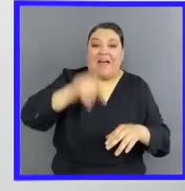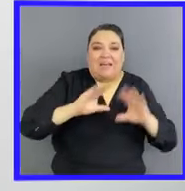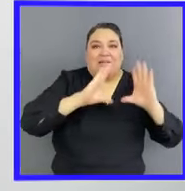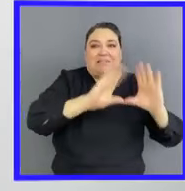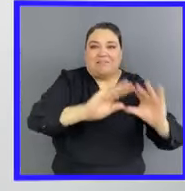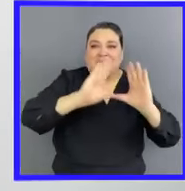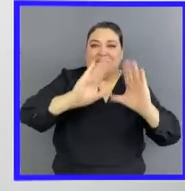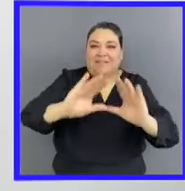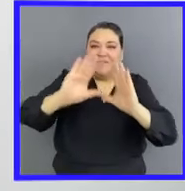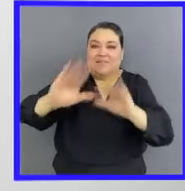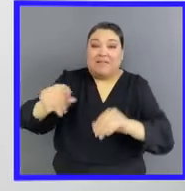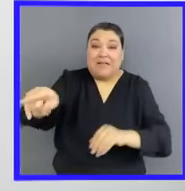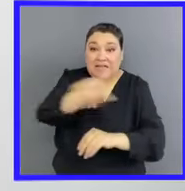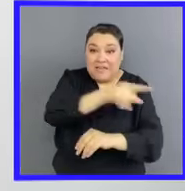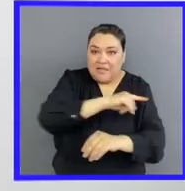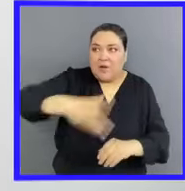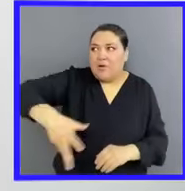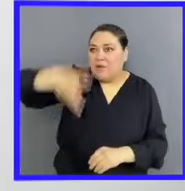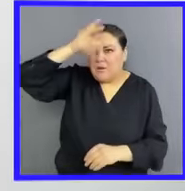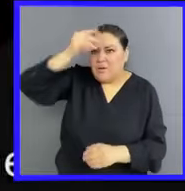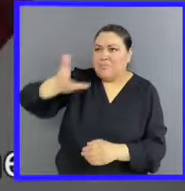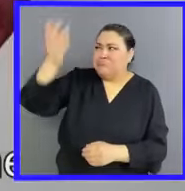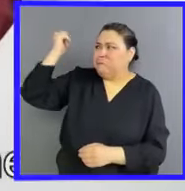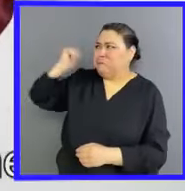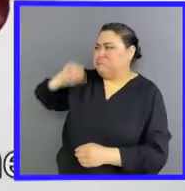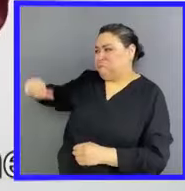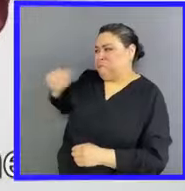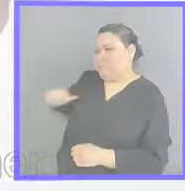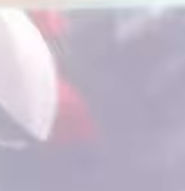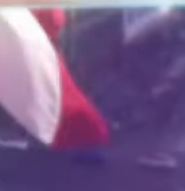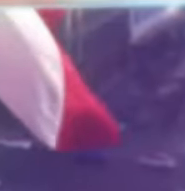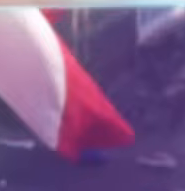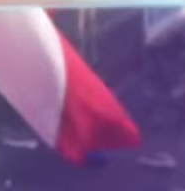que existe en la Otomí de Pegua.